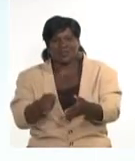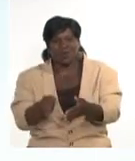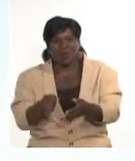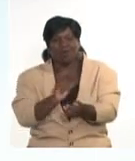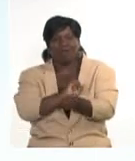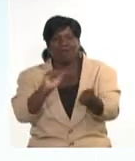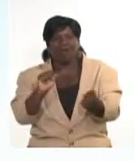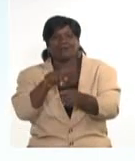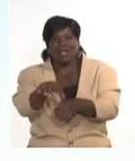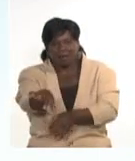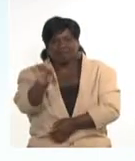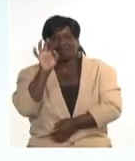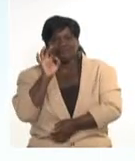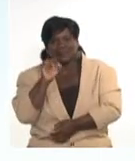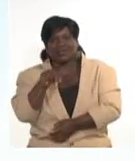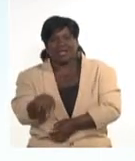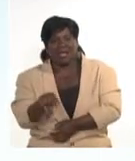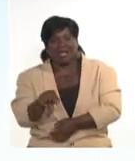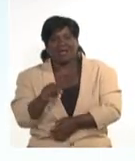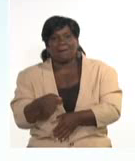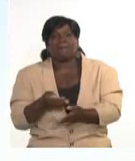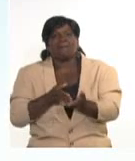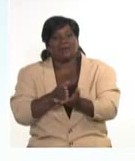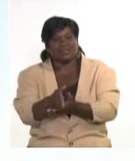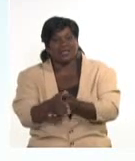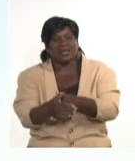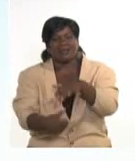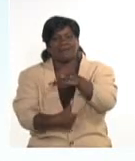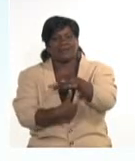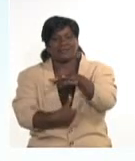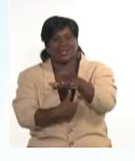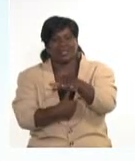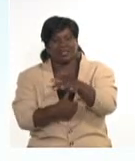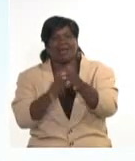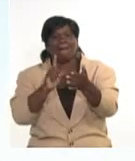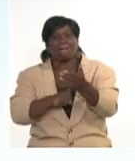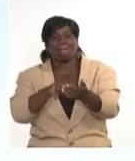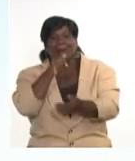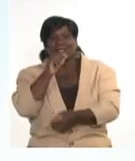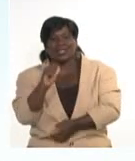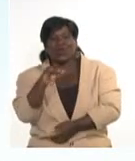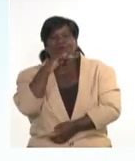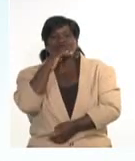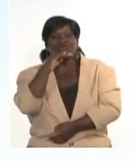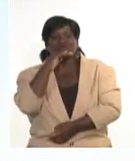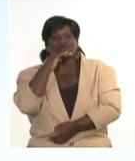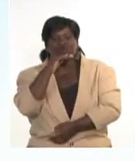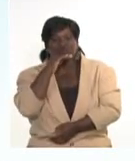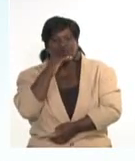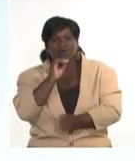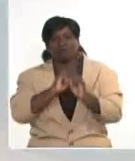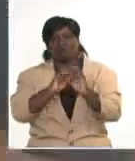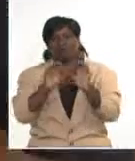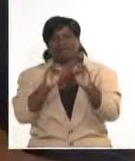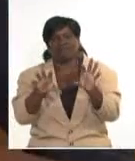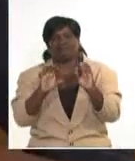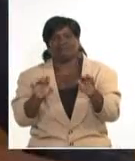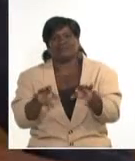para luchar por mantener la presidencia estadounidense en manos del Partido Azul, recorre hoy todos los medios de